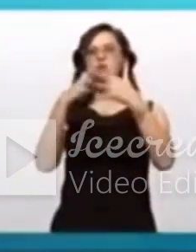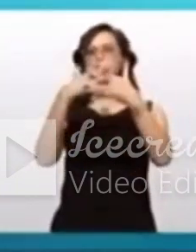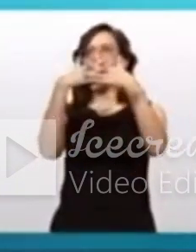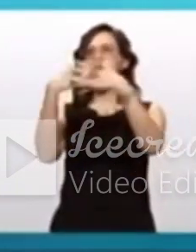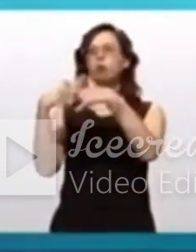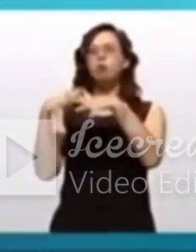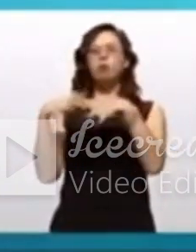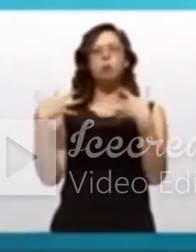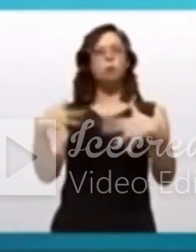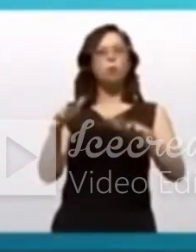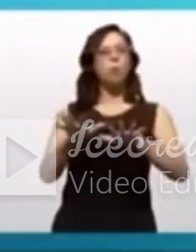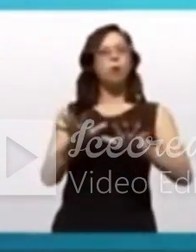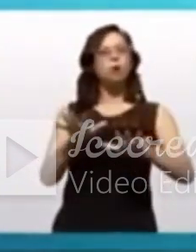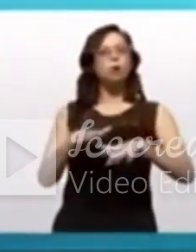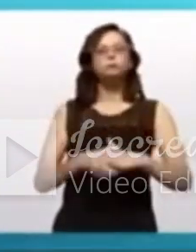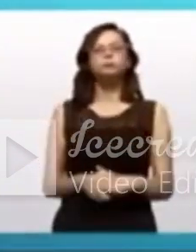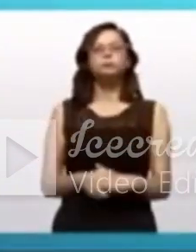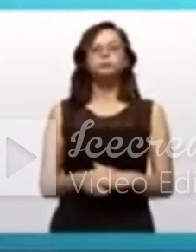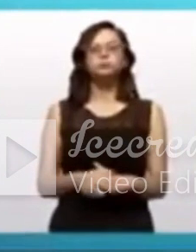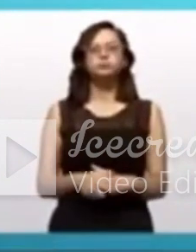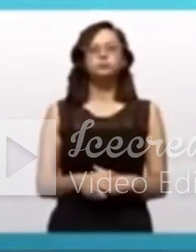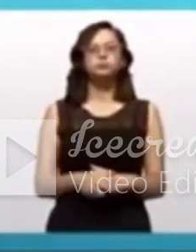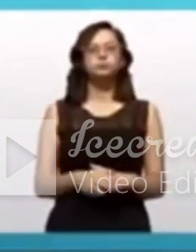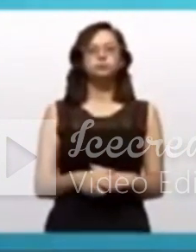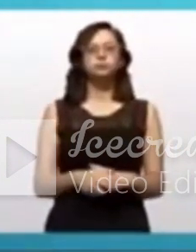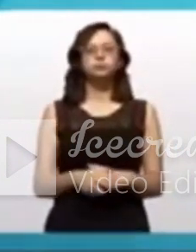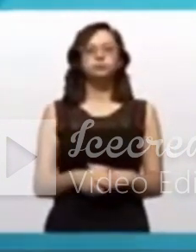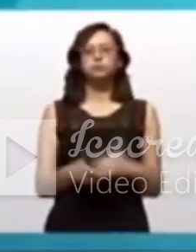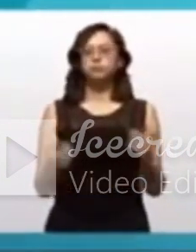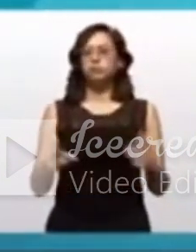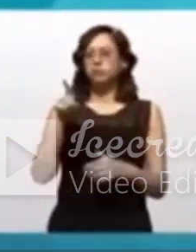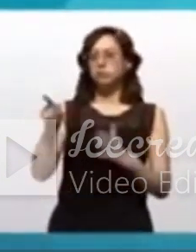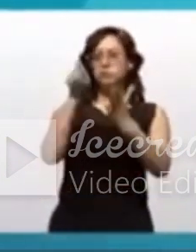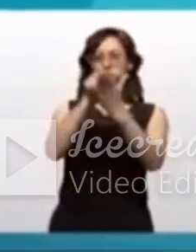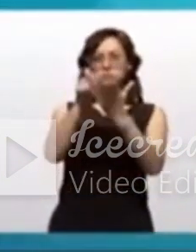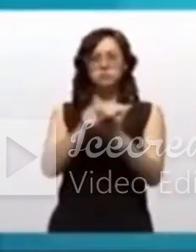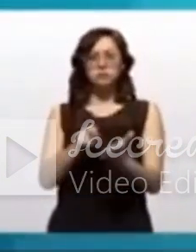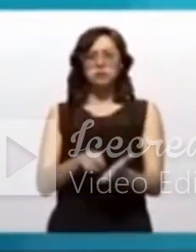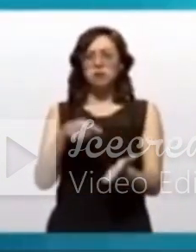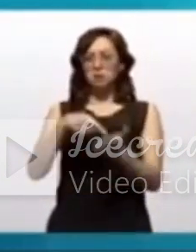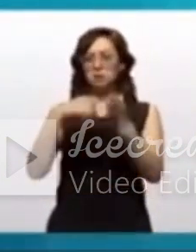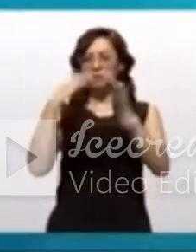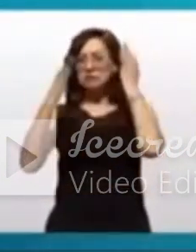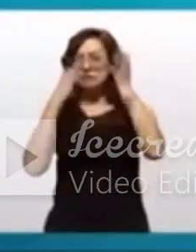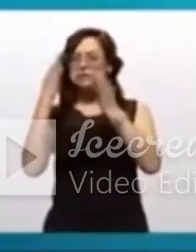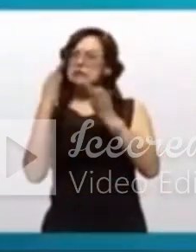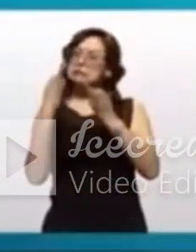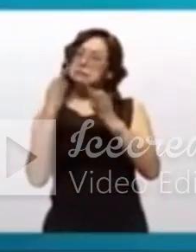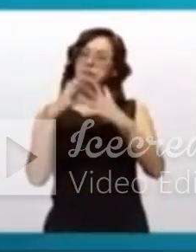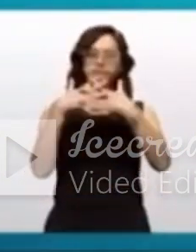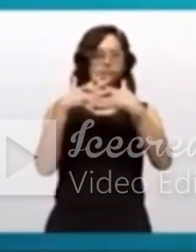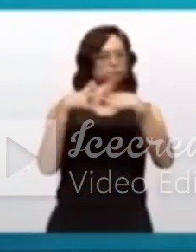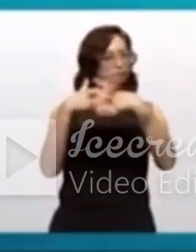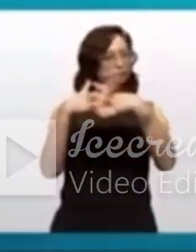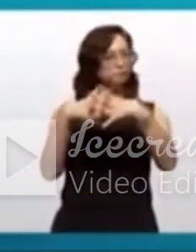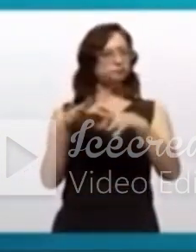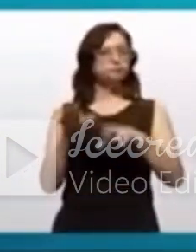fantasía, por lo que no sería preciso definir su obra como literatura fantástica.